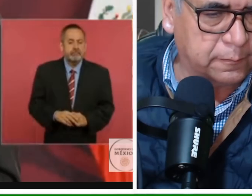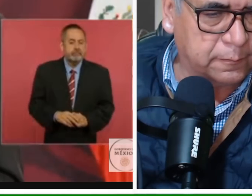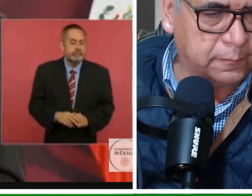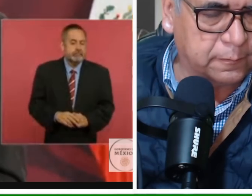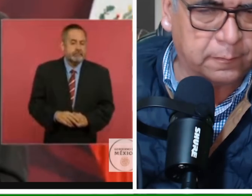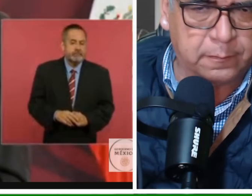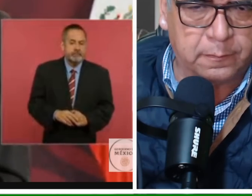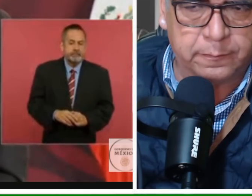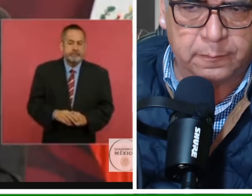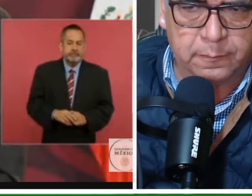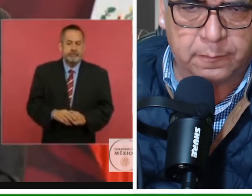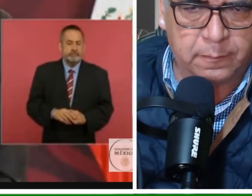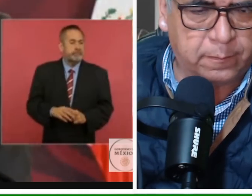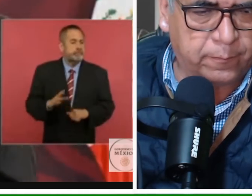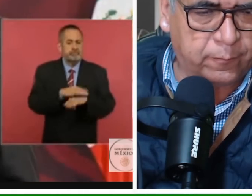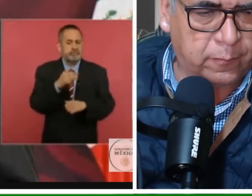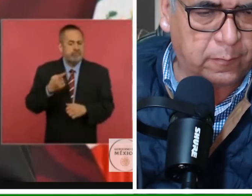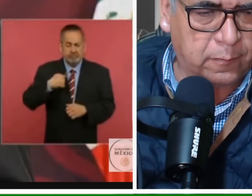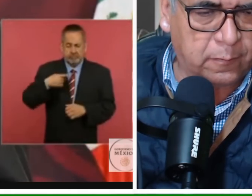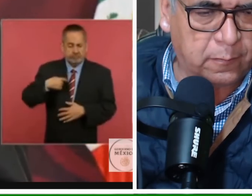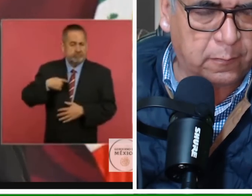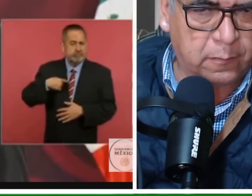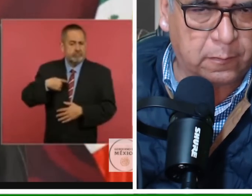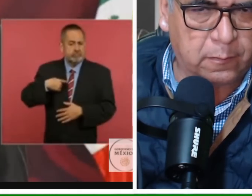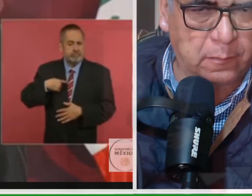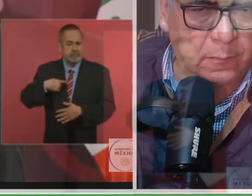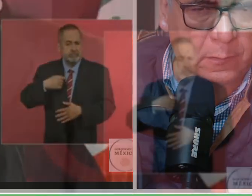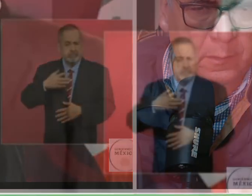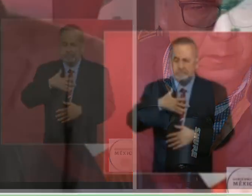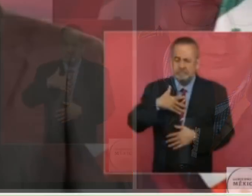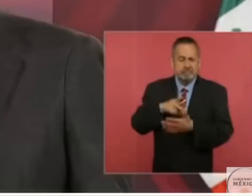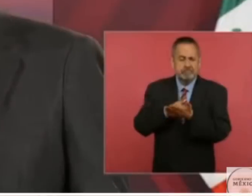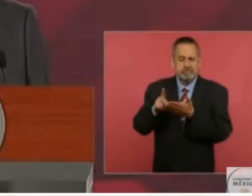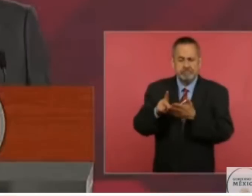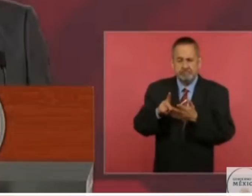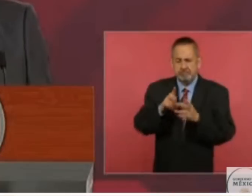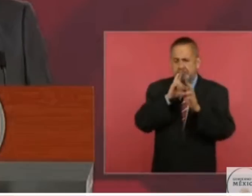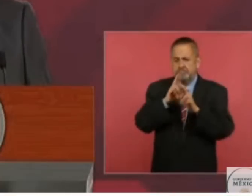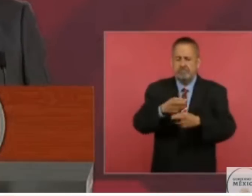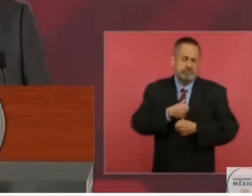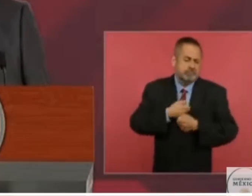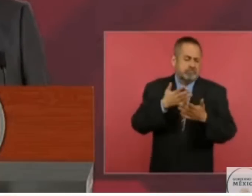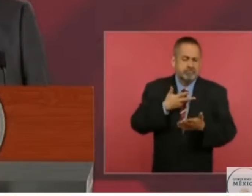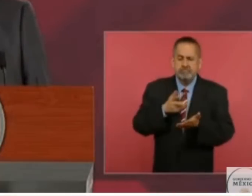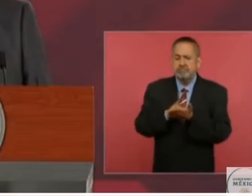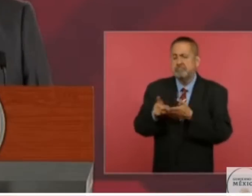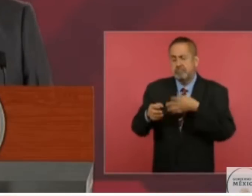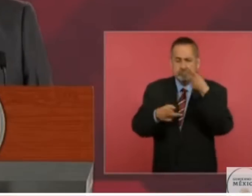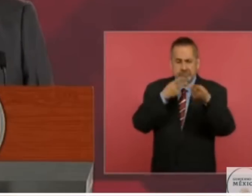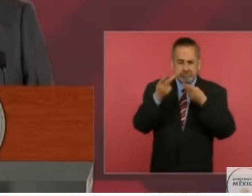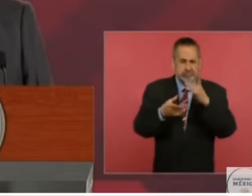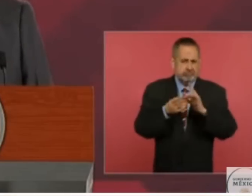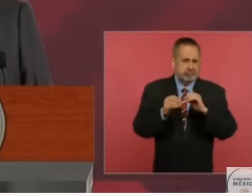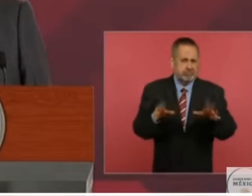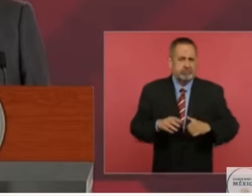estoy ejerciendo mi derecho a manifestarme, y además el compromiso que tengo de informarle